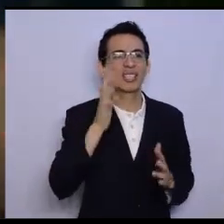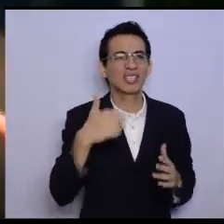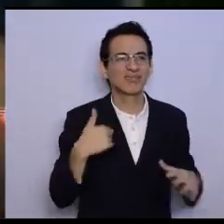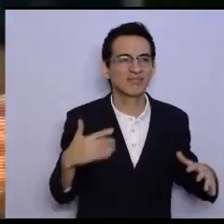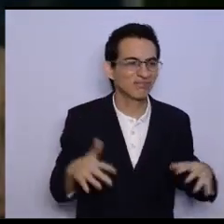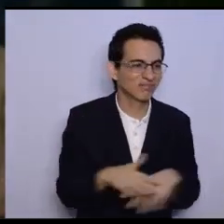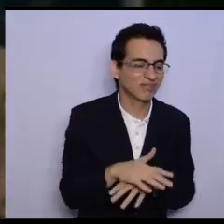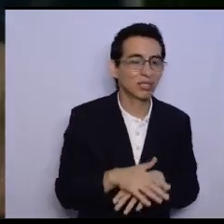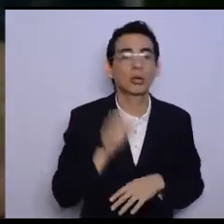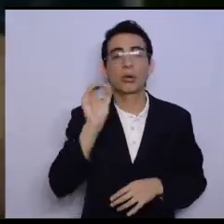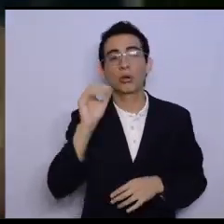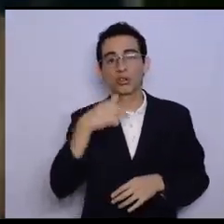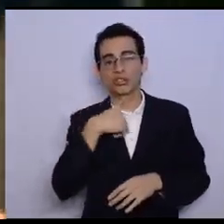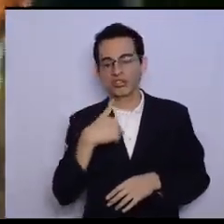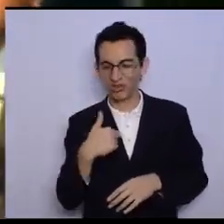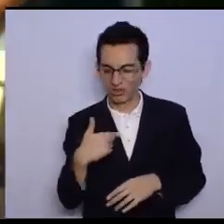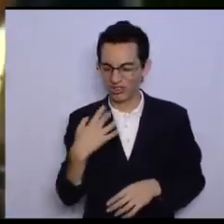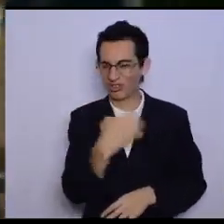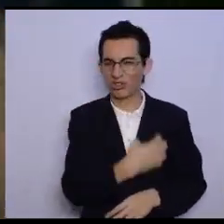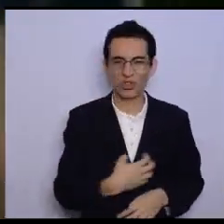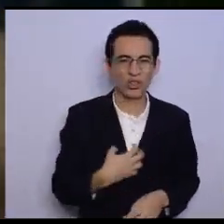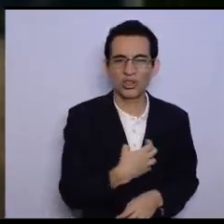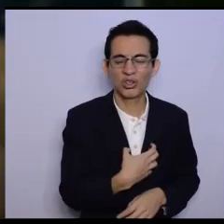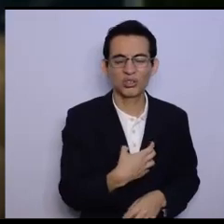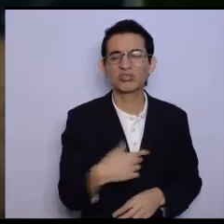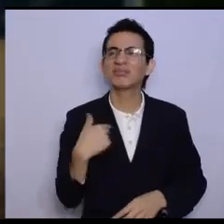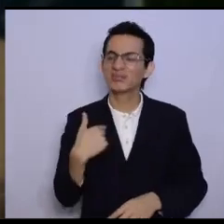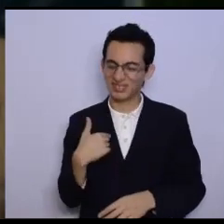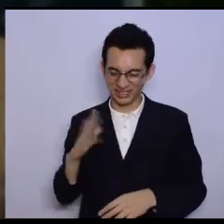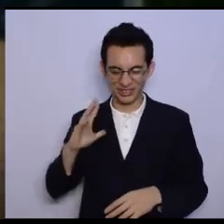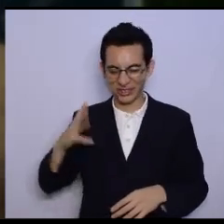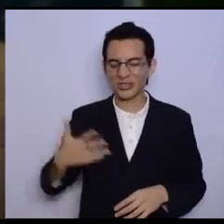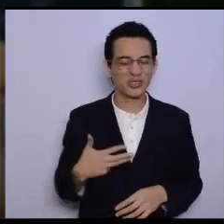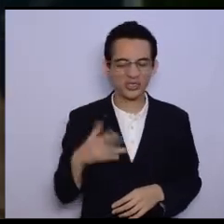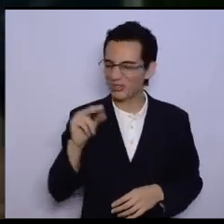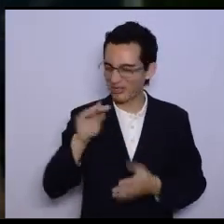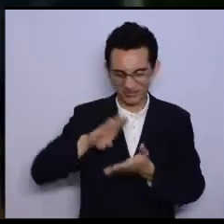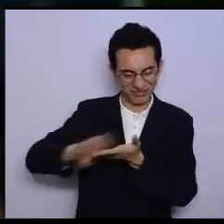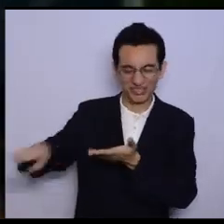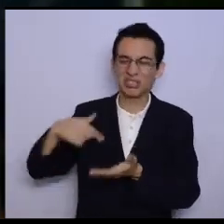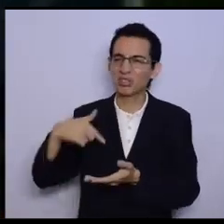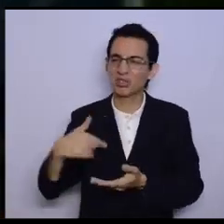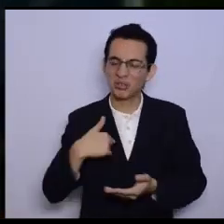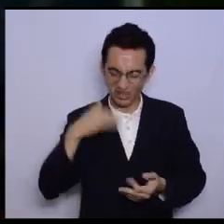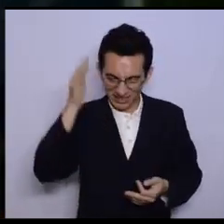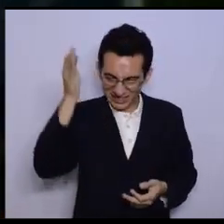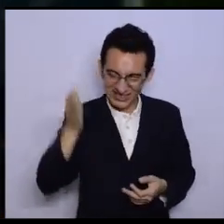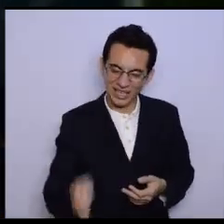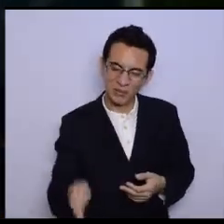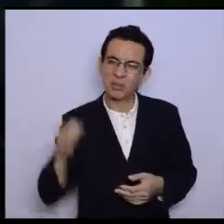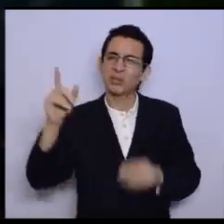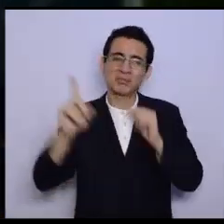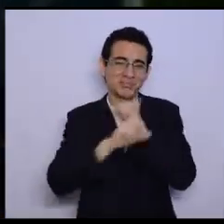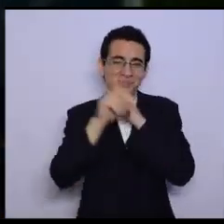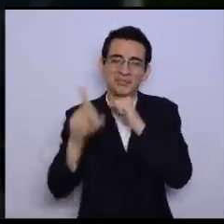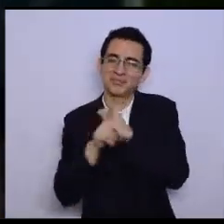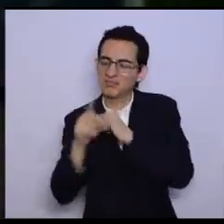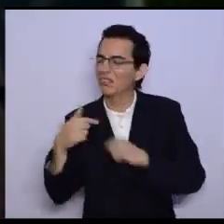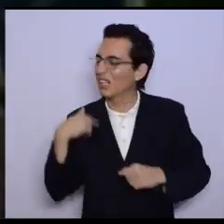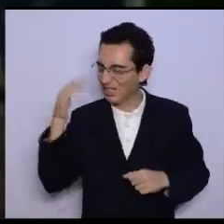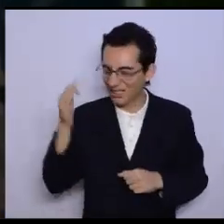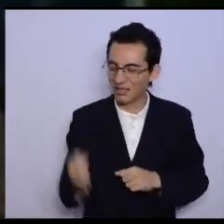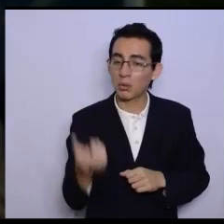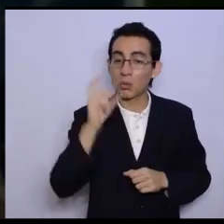Dice, me gozo en las debilidades, me gozo en persecuciones, me gozo en angustias, porque ya entendí que cuando soy